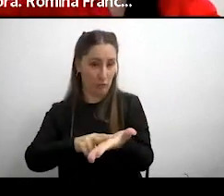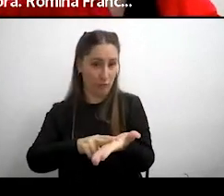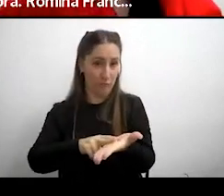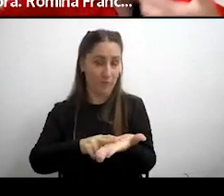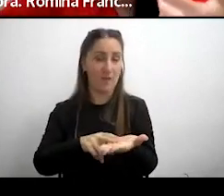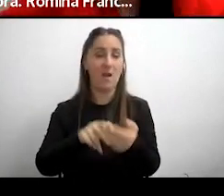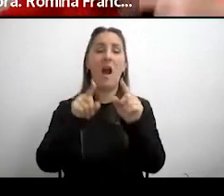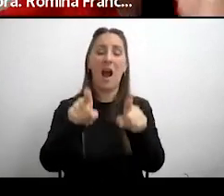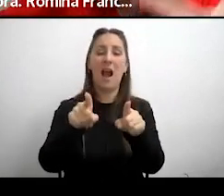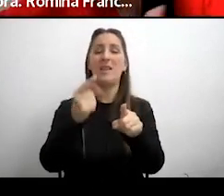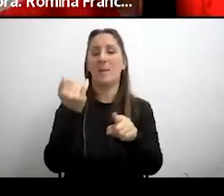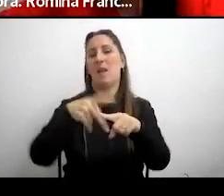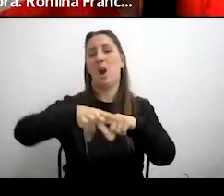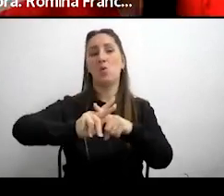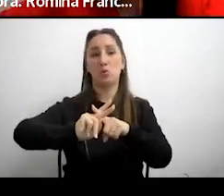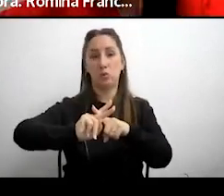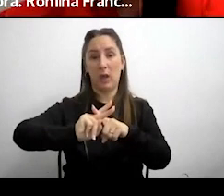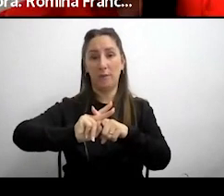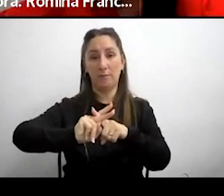el ajuste, porque el ajuste